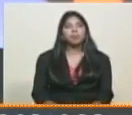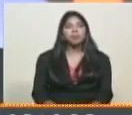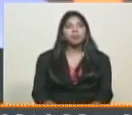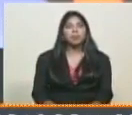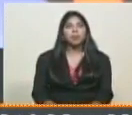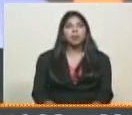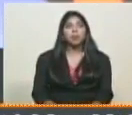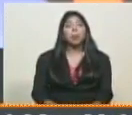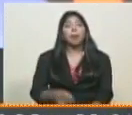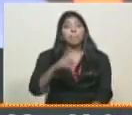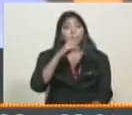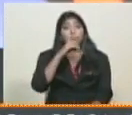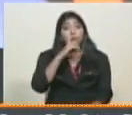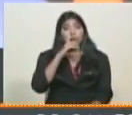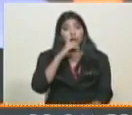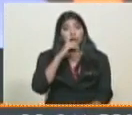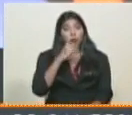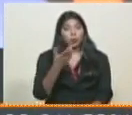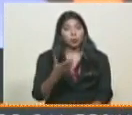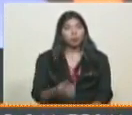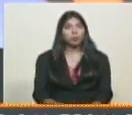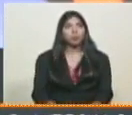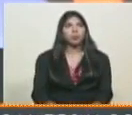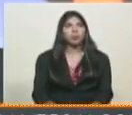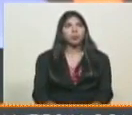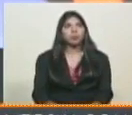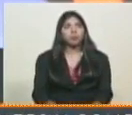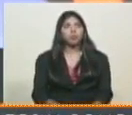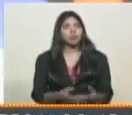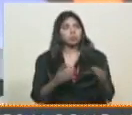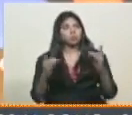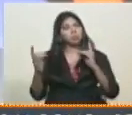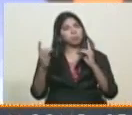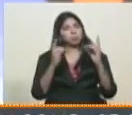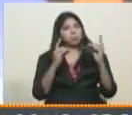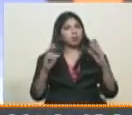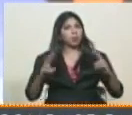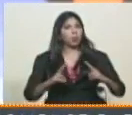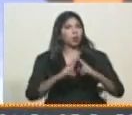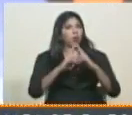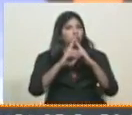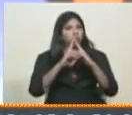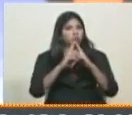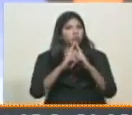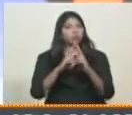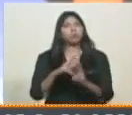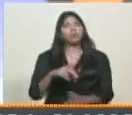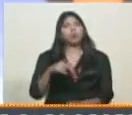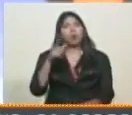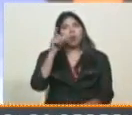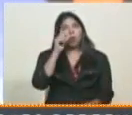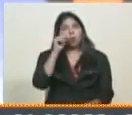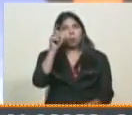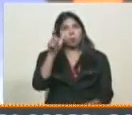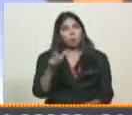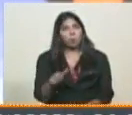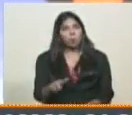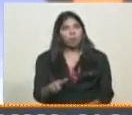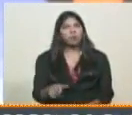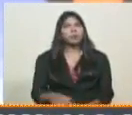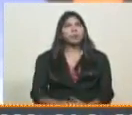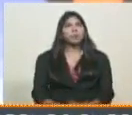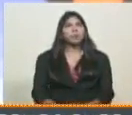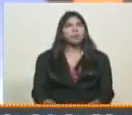que el jefe de estado venezolano sostuvo un encuentro diplomático con su homólogo iraní hassan rohan y en el contexto en la cumbre de la organización